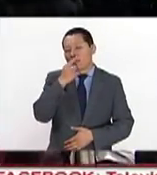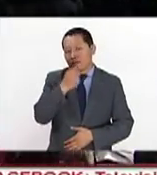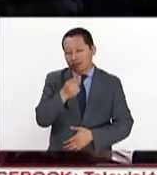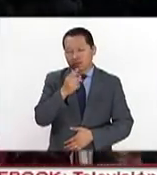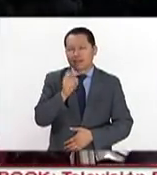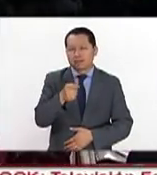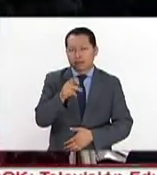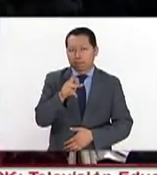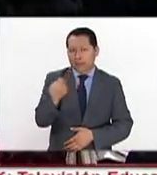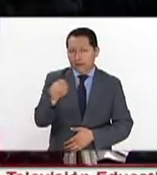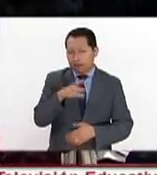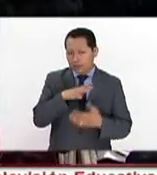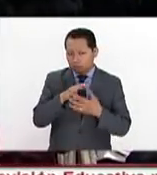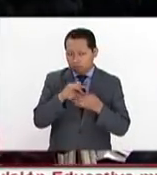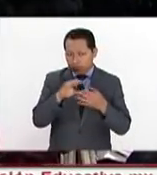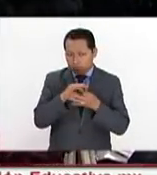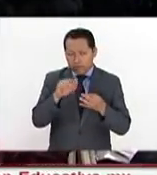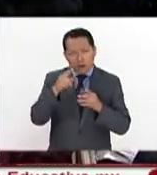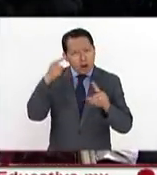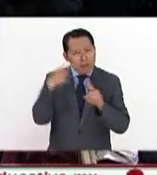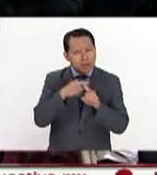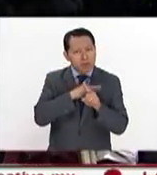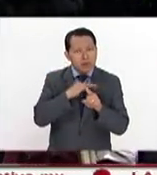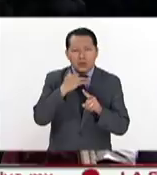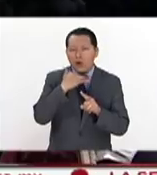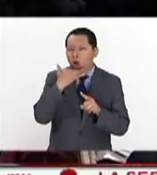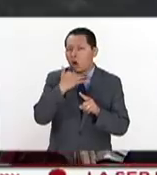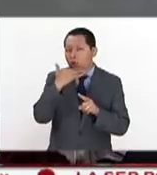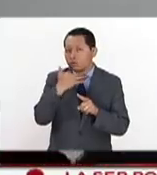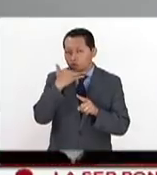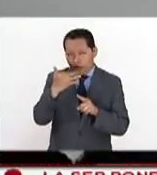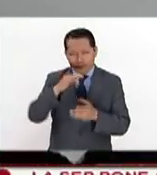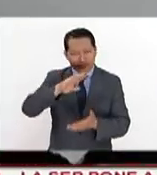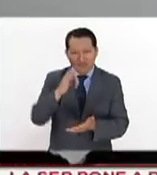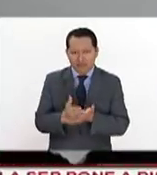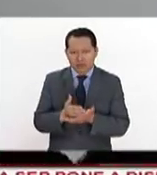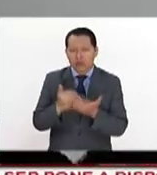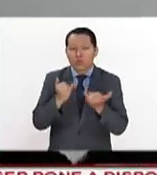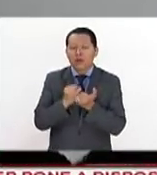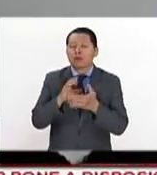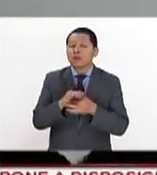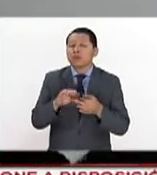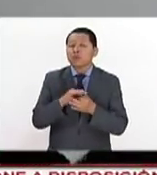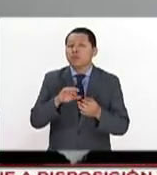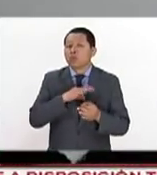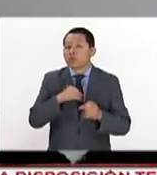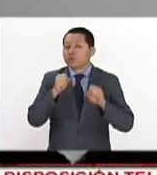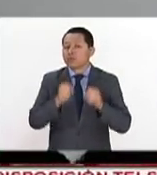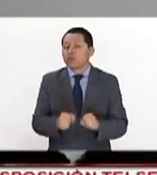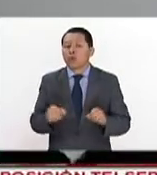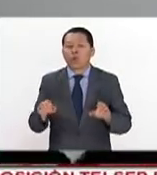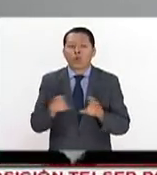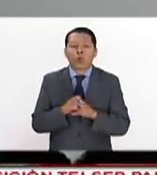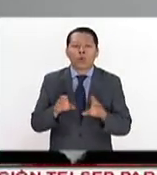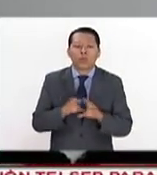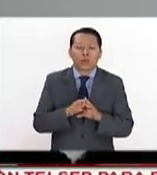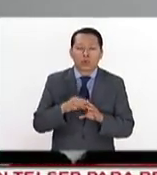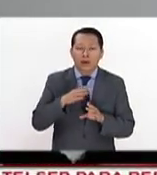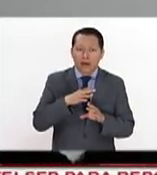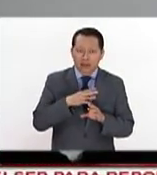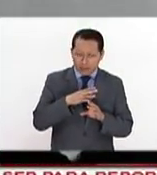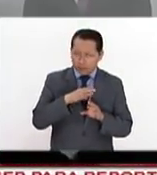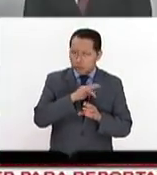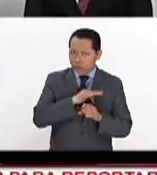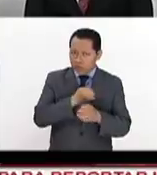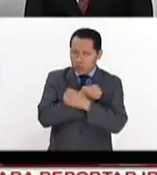PT que su principal objetivo es erradicar la corrupción en México. También dijo que garantizará a los jóvenes el derecho a